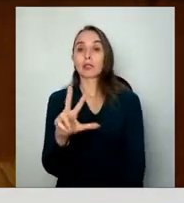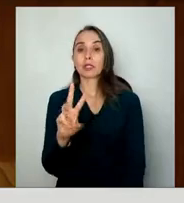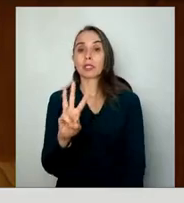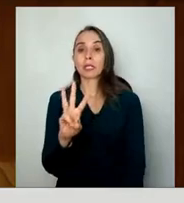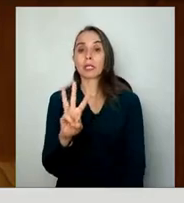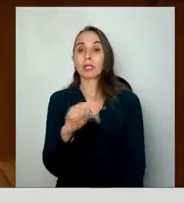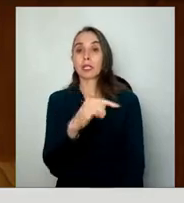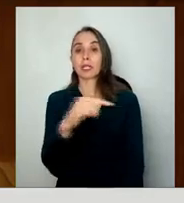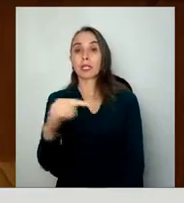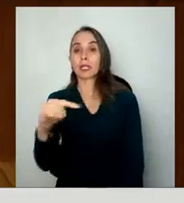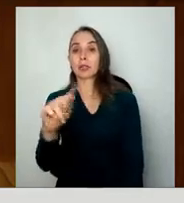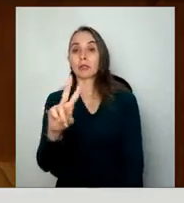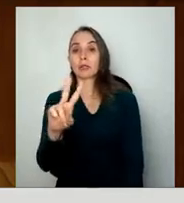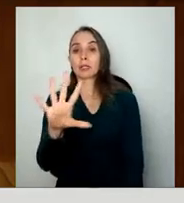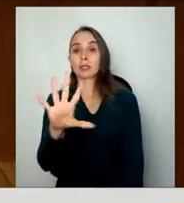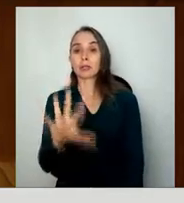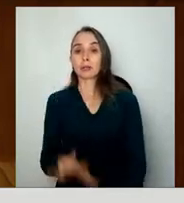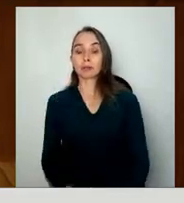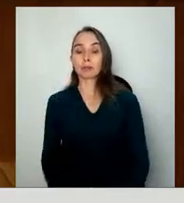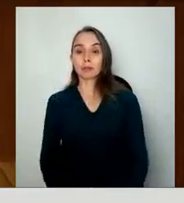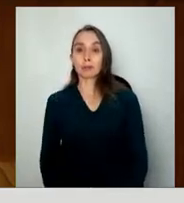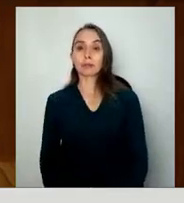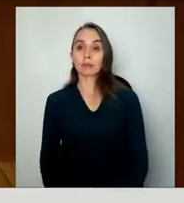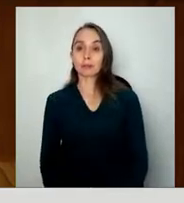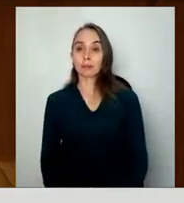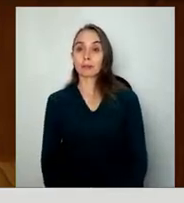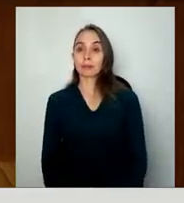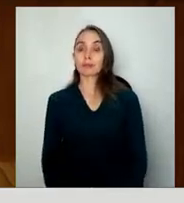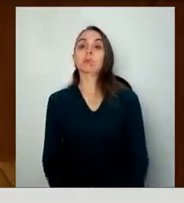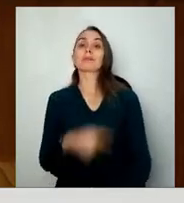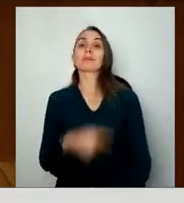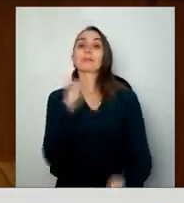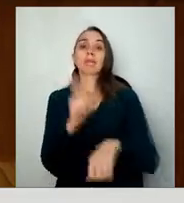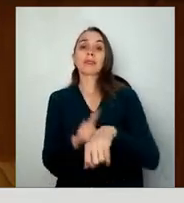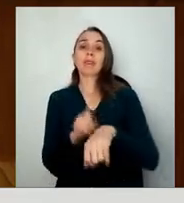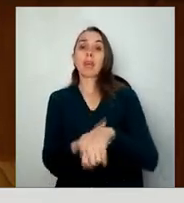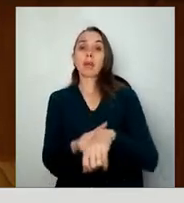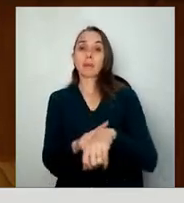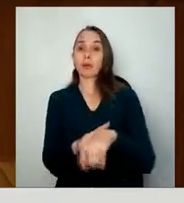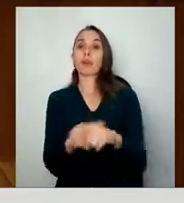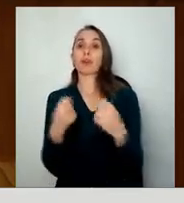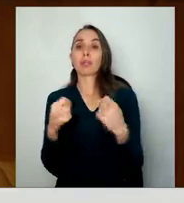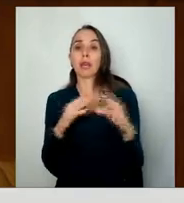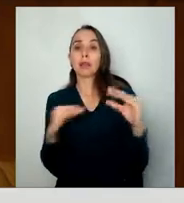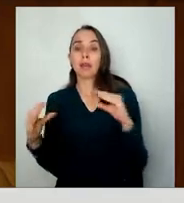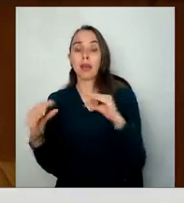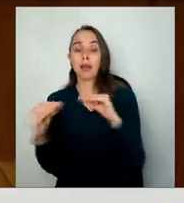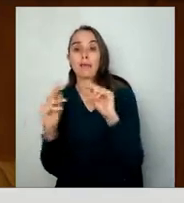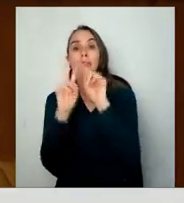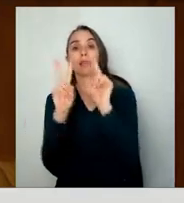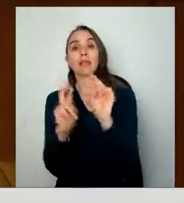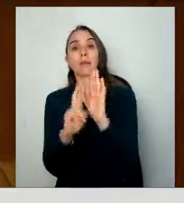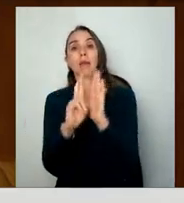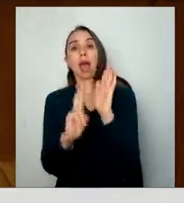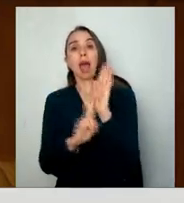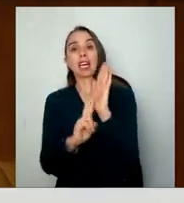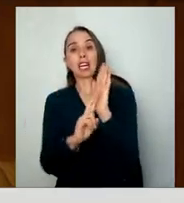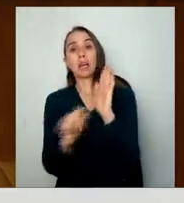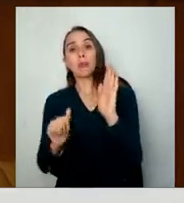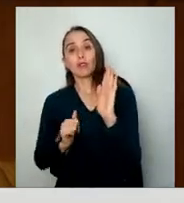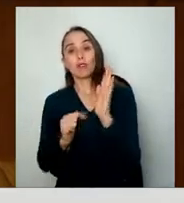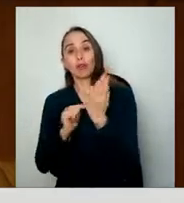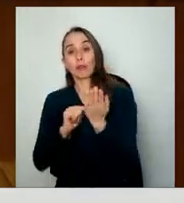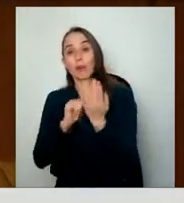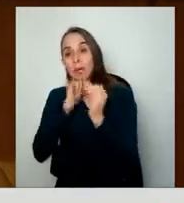25 por una cuestión de tiempo y con el propósito de tratar derechamente asuntos reglamentarios de este informe solo